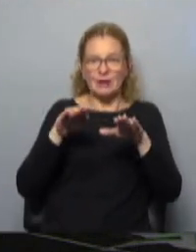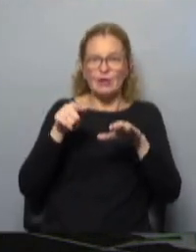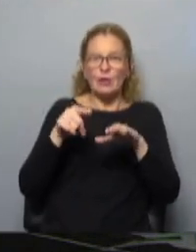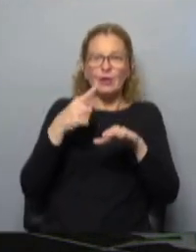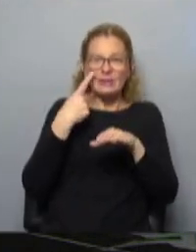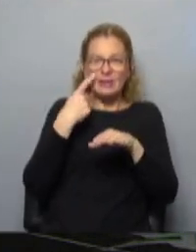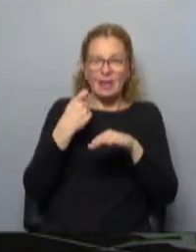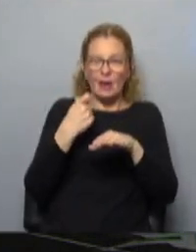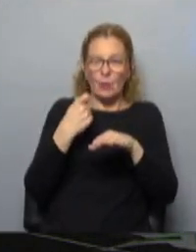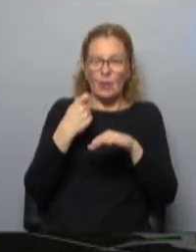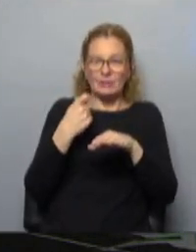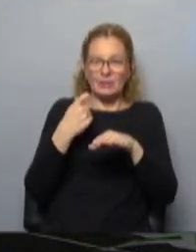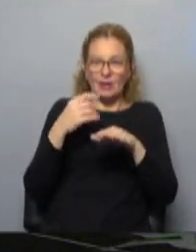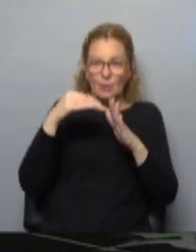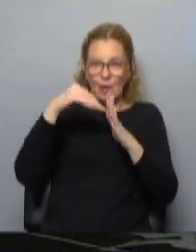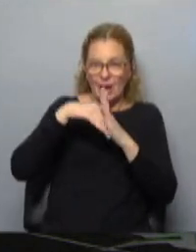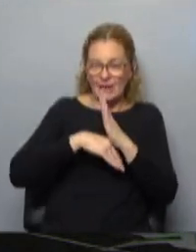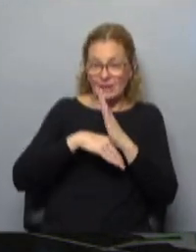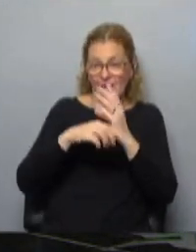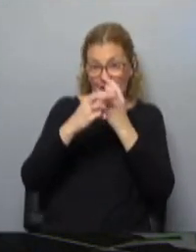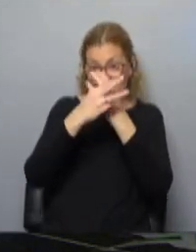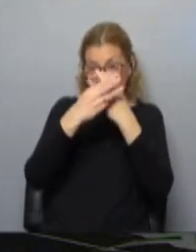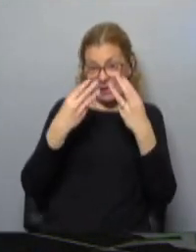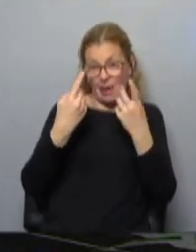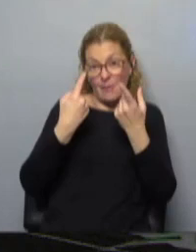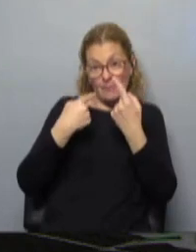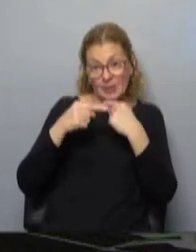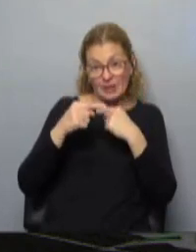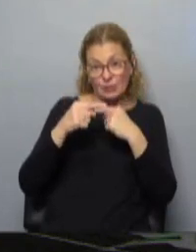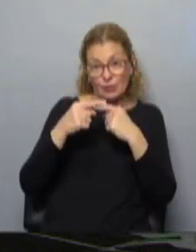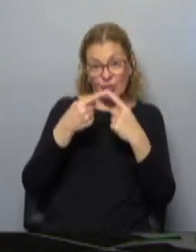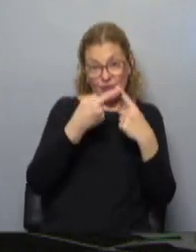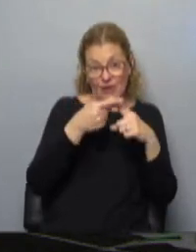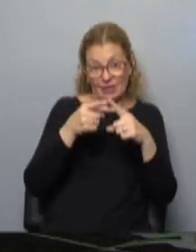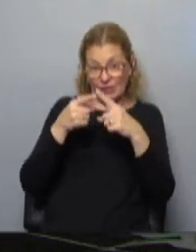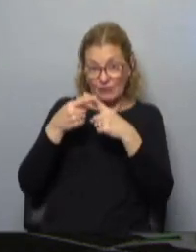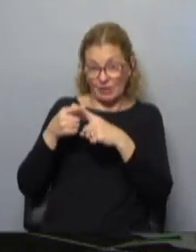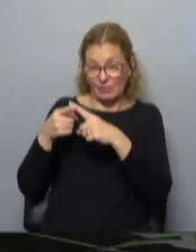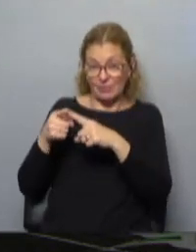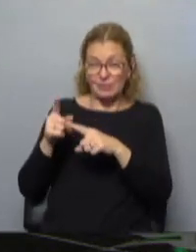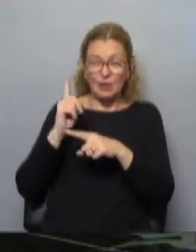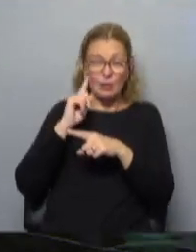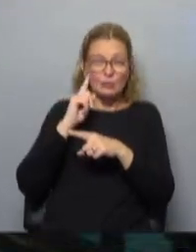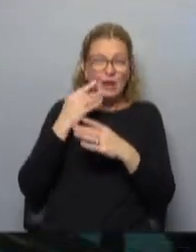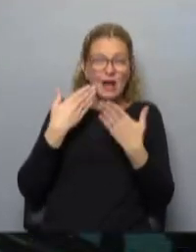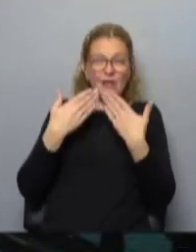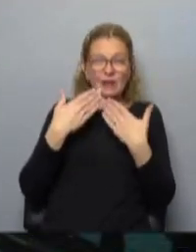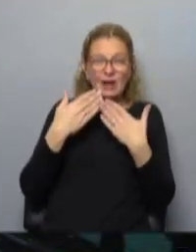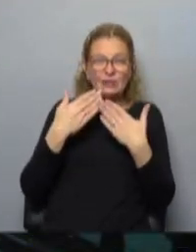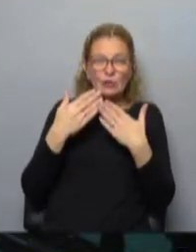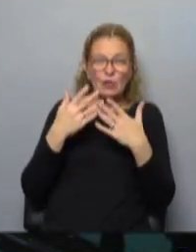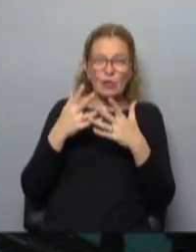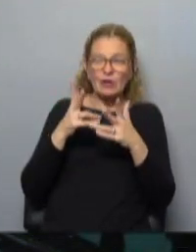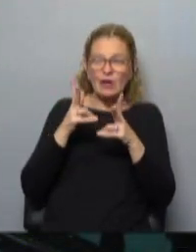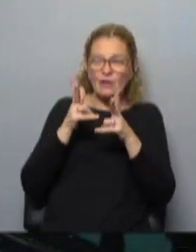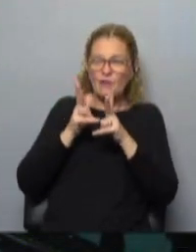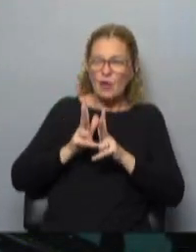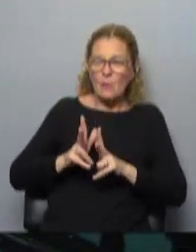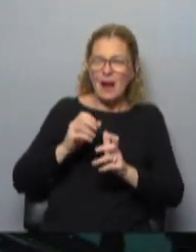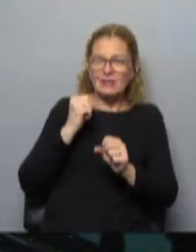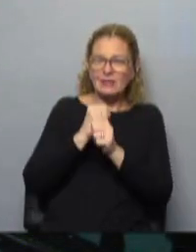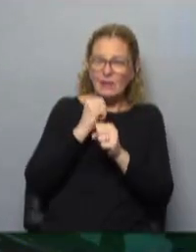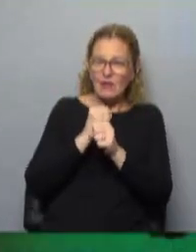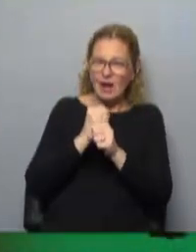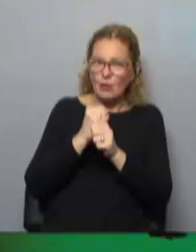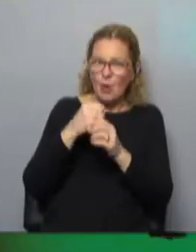esa caída que es generalizada pero es heterogéneo de cervantes escuchado horas en hablando de la informalidad y haya mayor